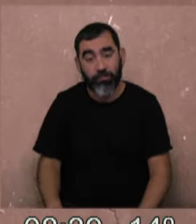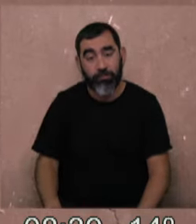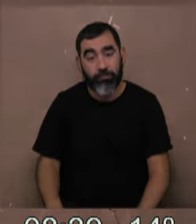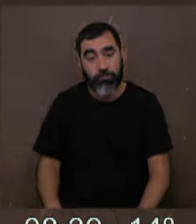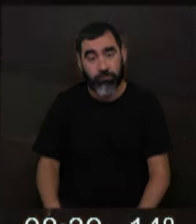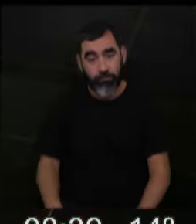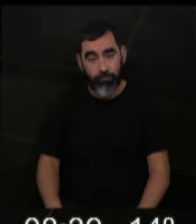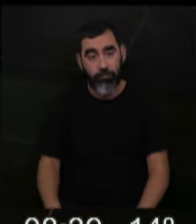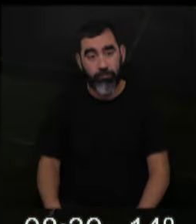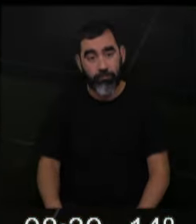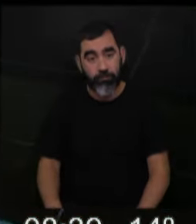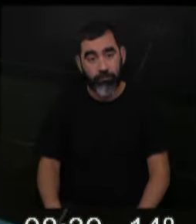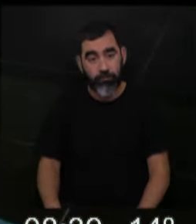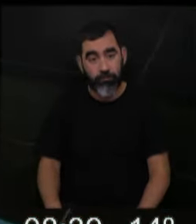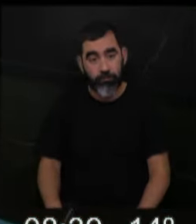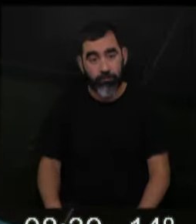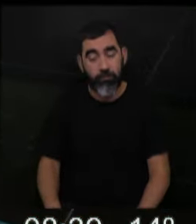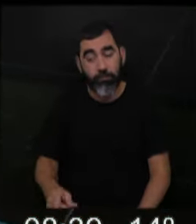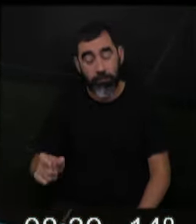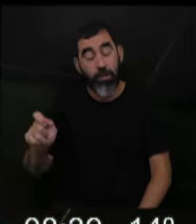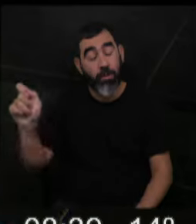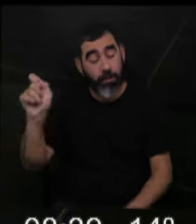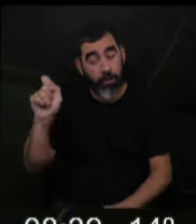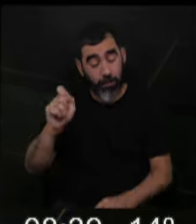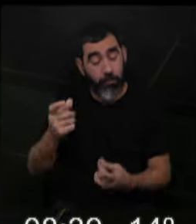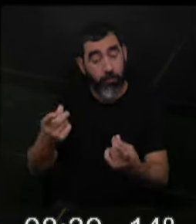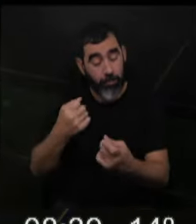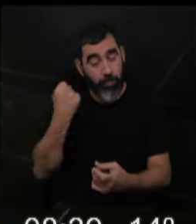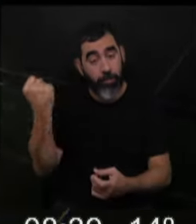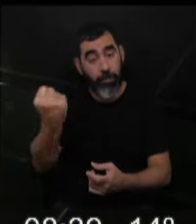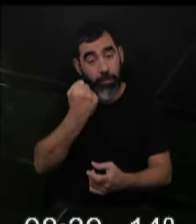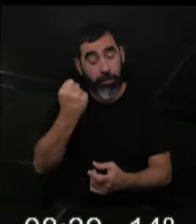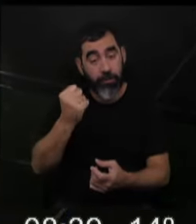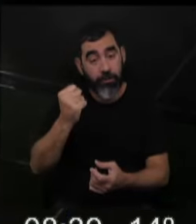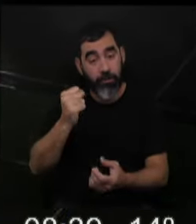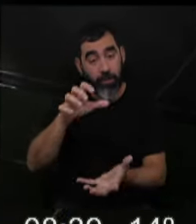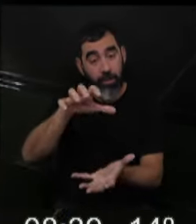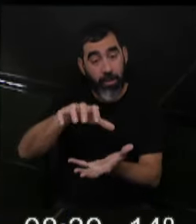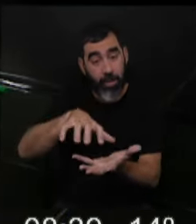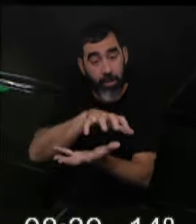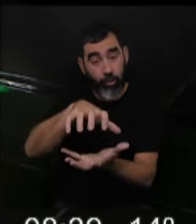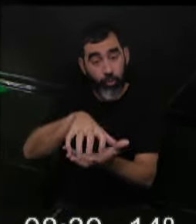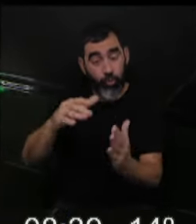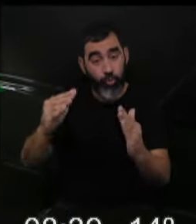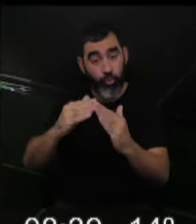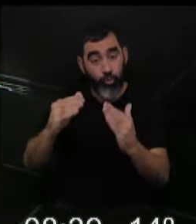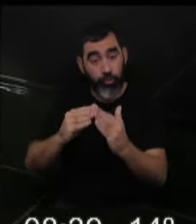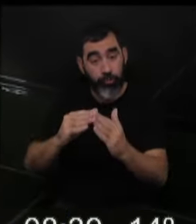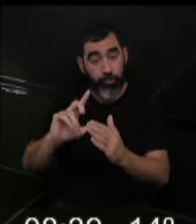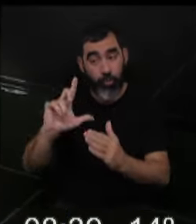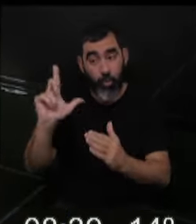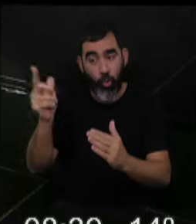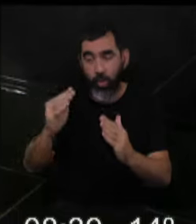ella tenía un caso muy emergente en ese momento, en el lugar, en la zona donde ella estaba habitando. No tenía una